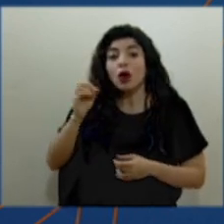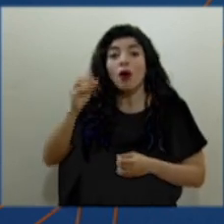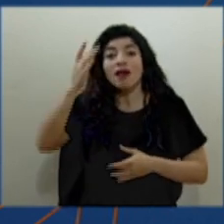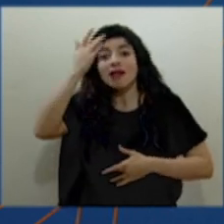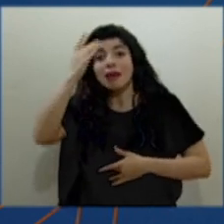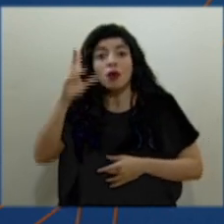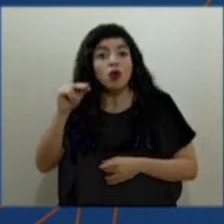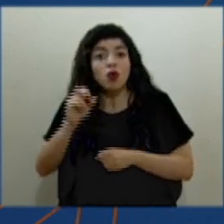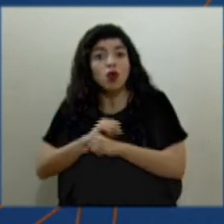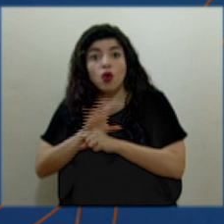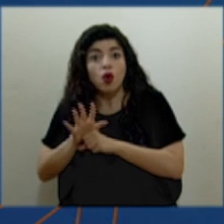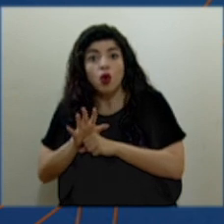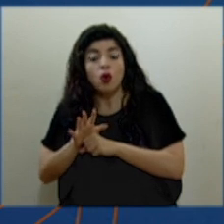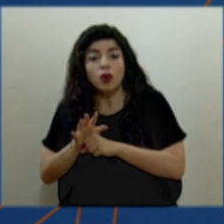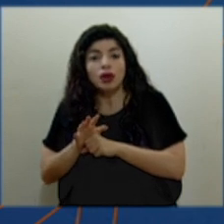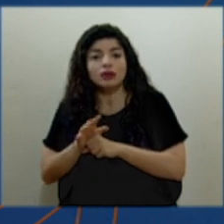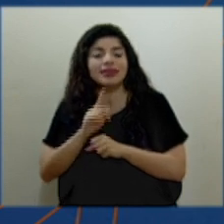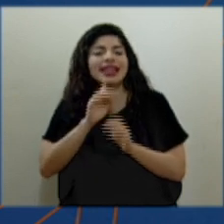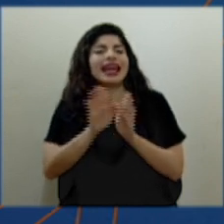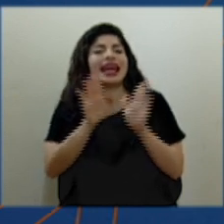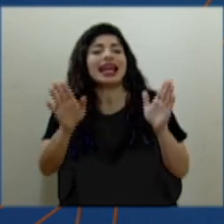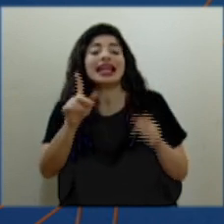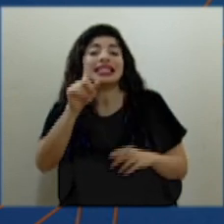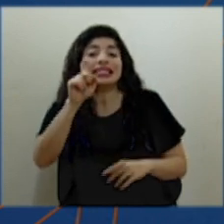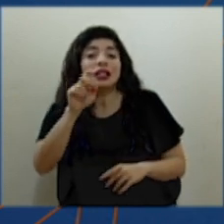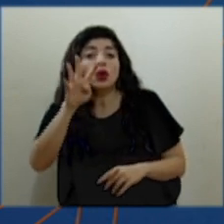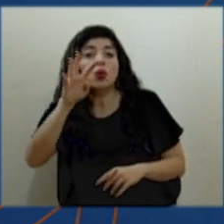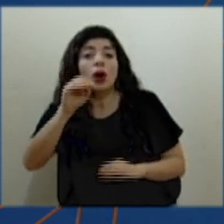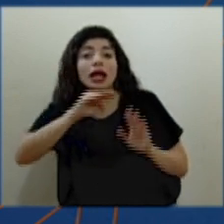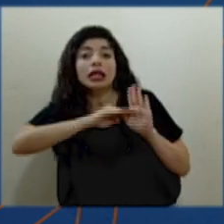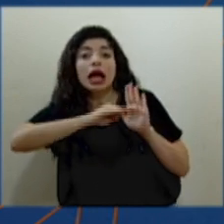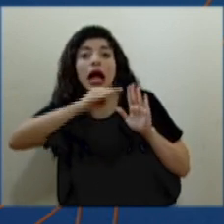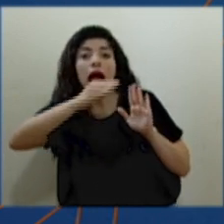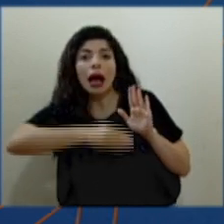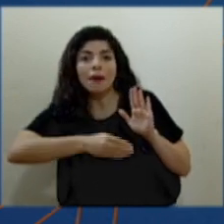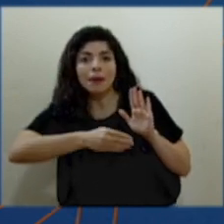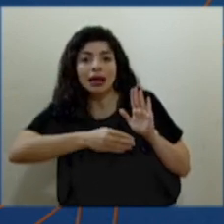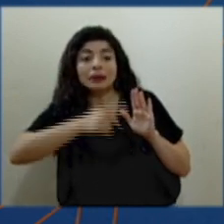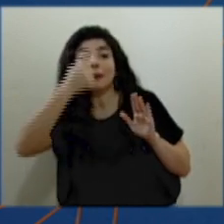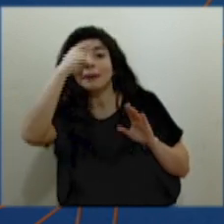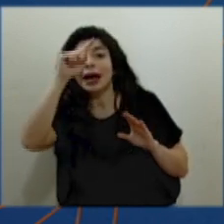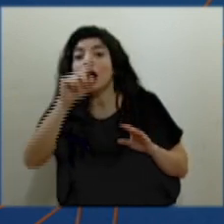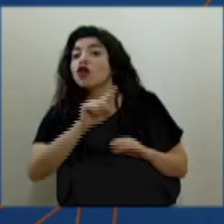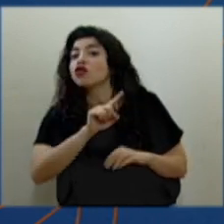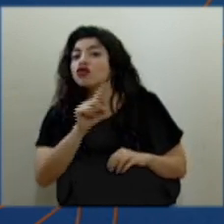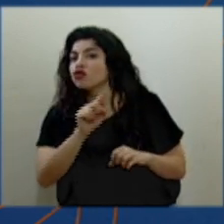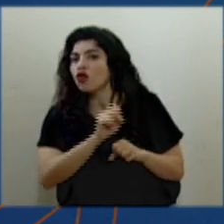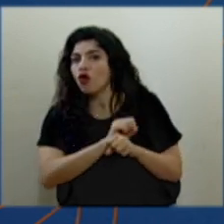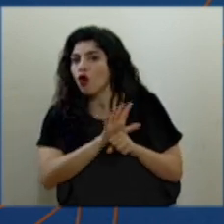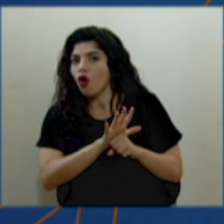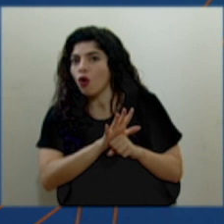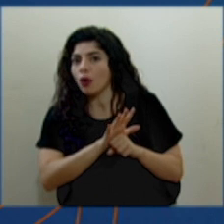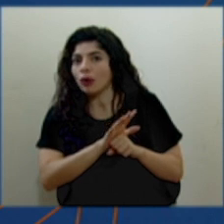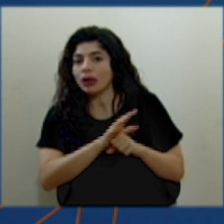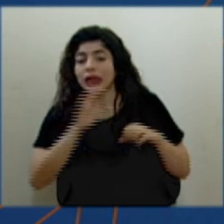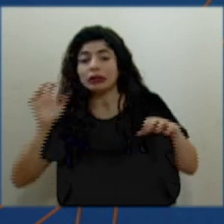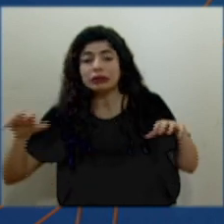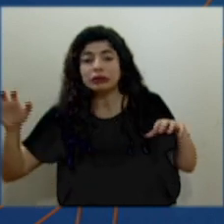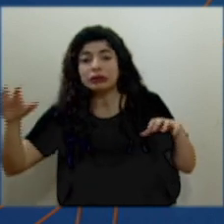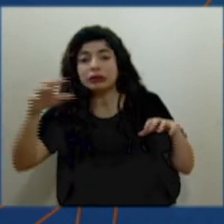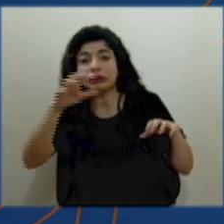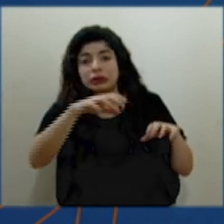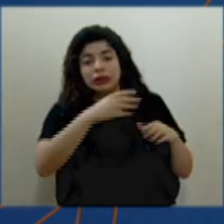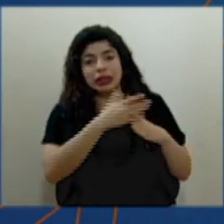COVID. En general, vamos a habilitar 140 camas de atención no COVID en centros de salud distribuidos en varias